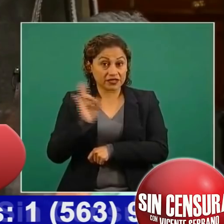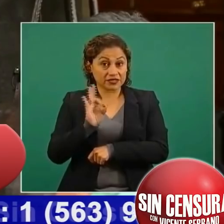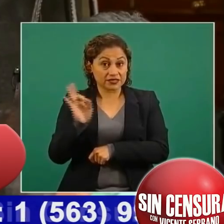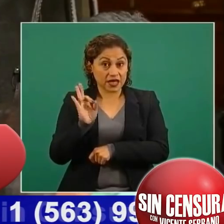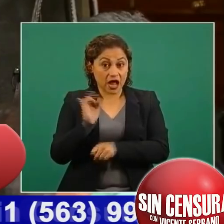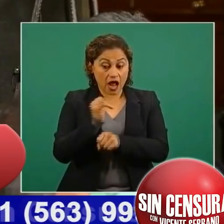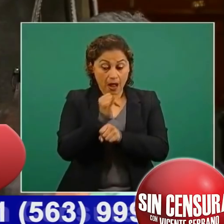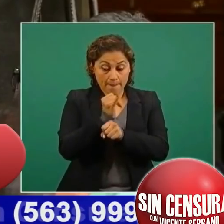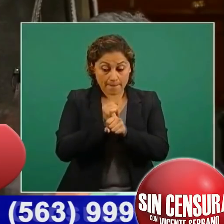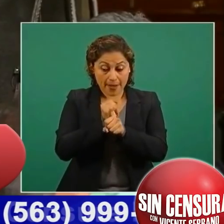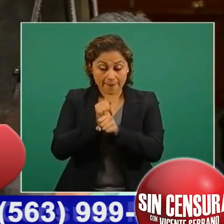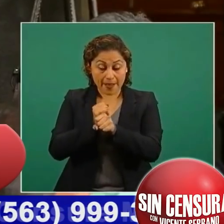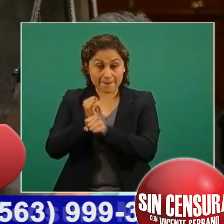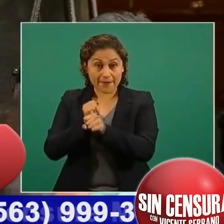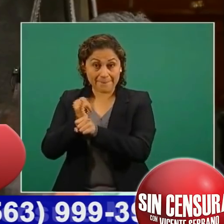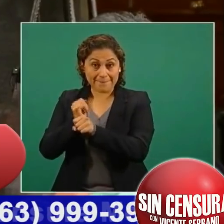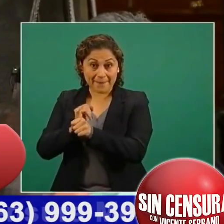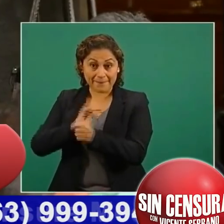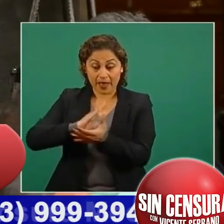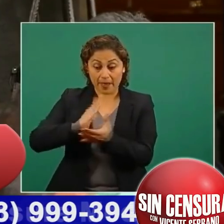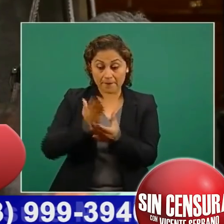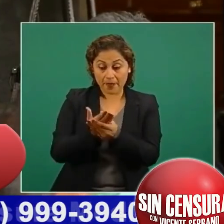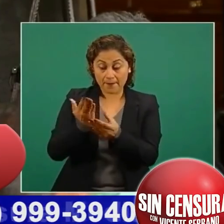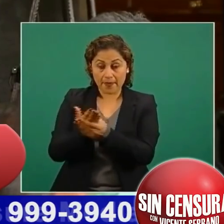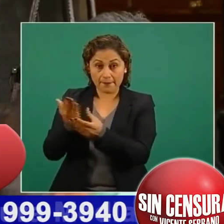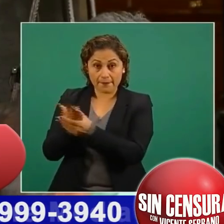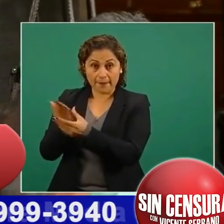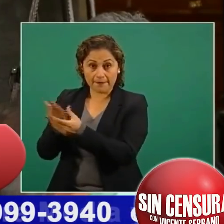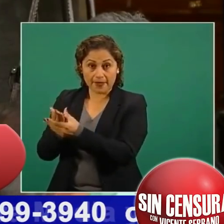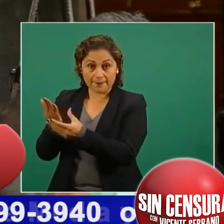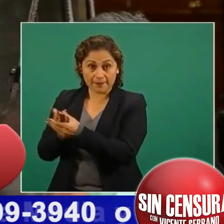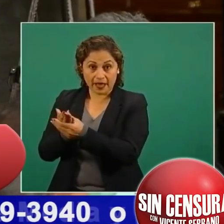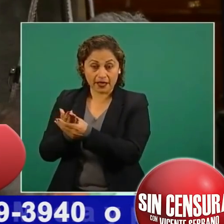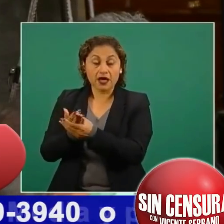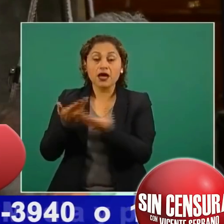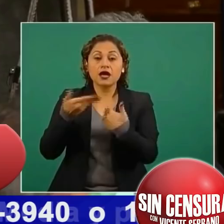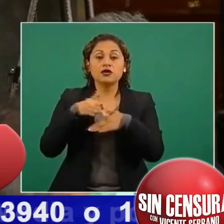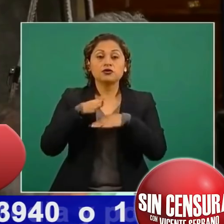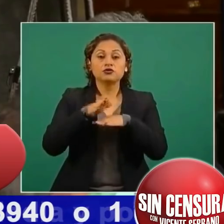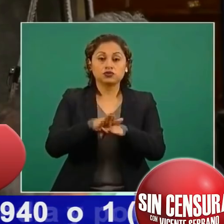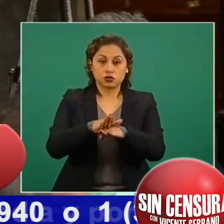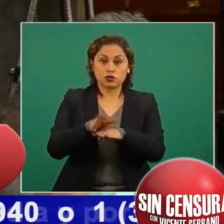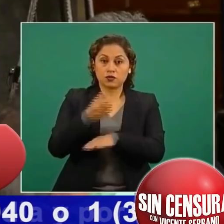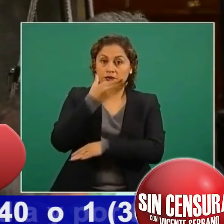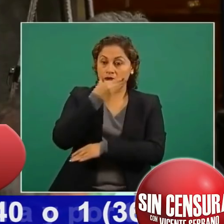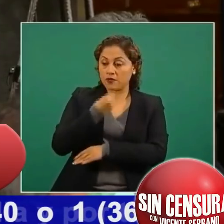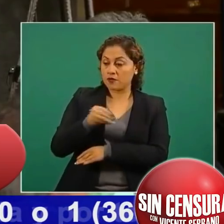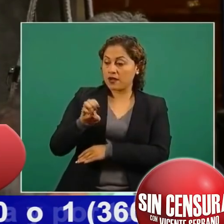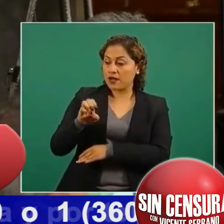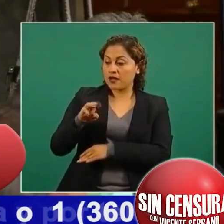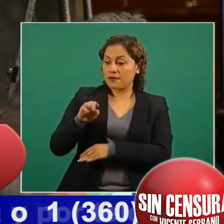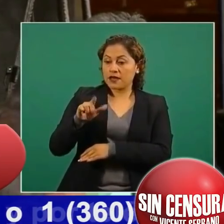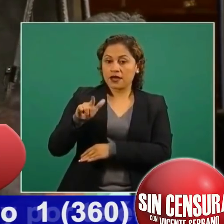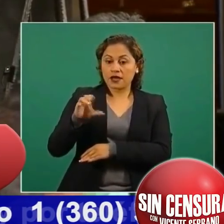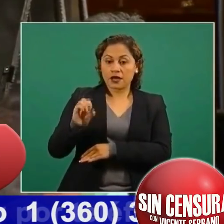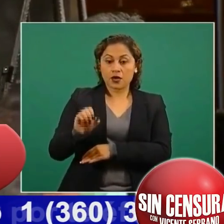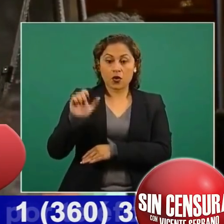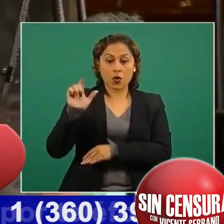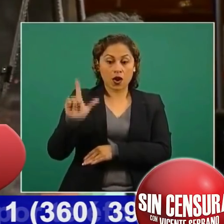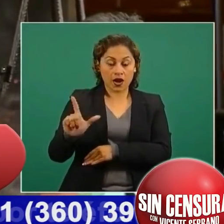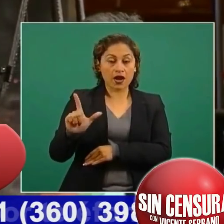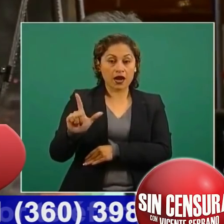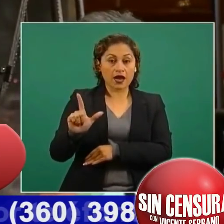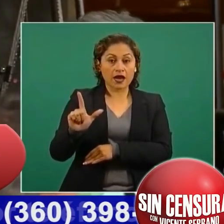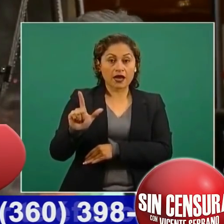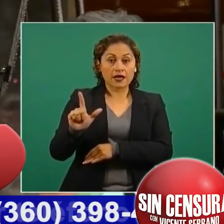las carpetas de investigación sobre el tema de Emilio L. Los implicados son justamente